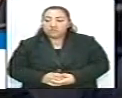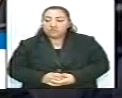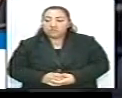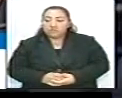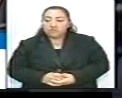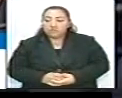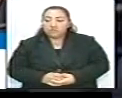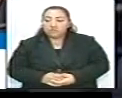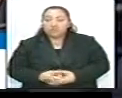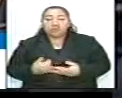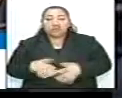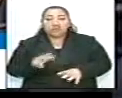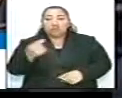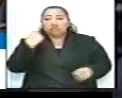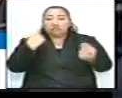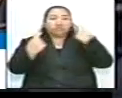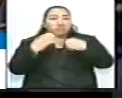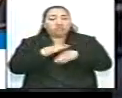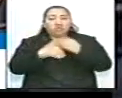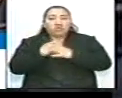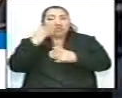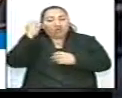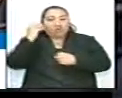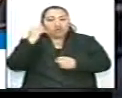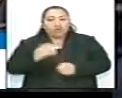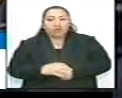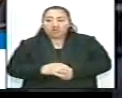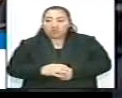se ha distraído la opinión